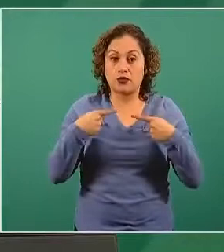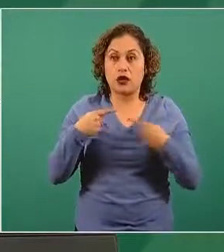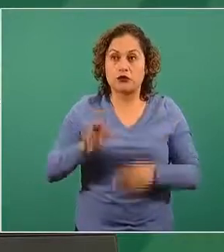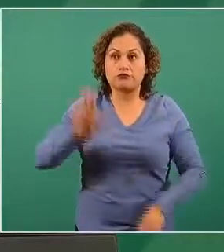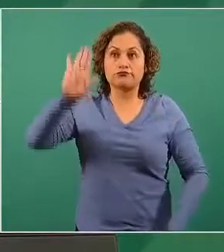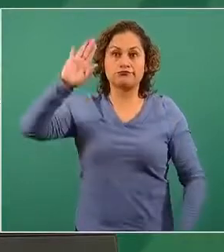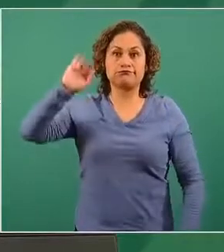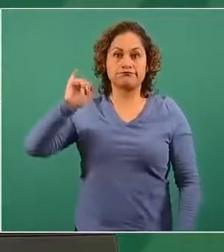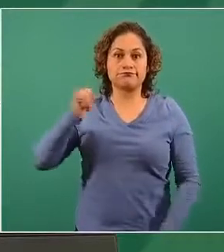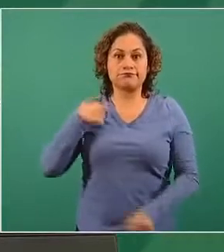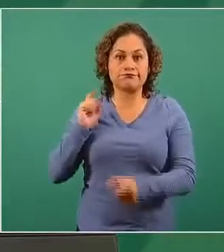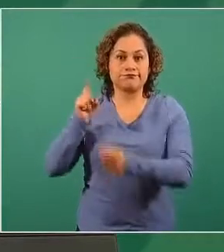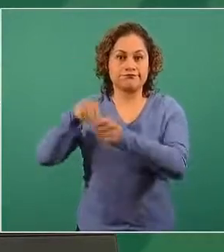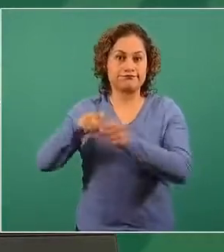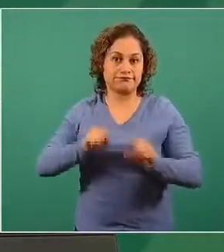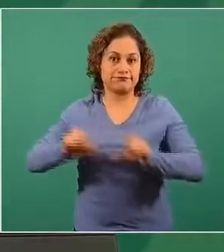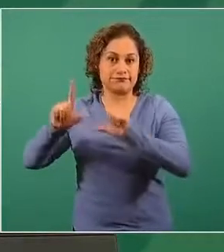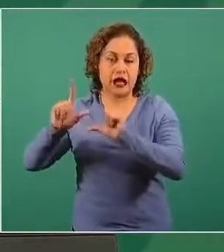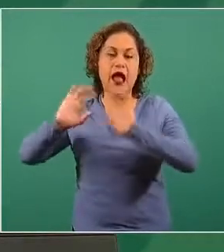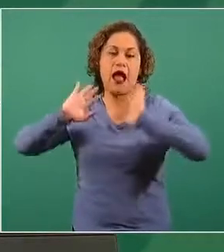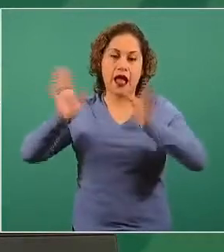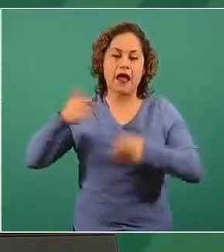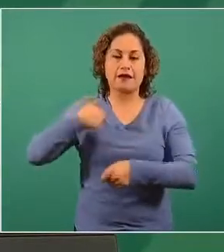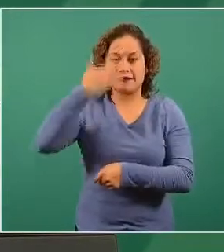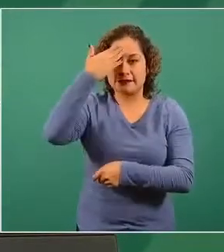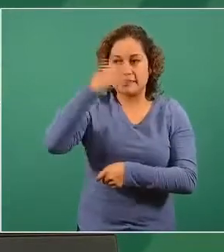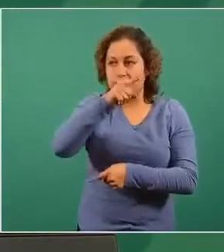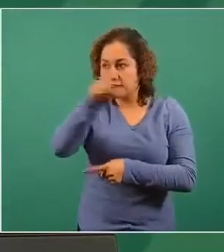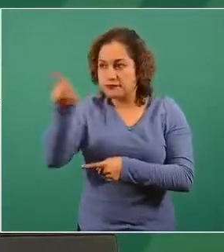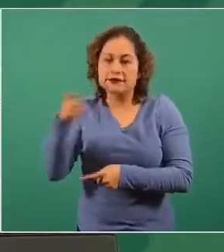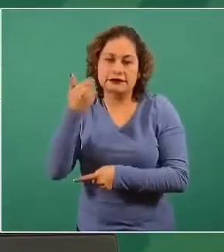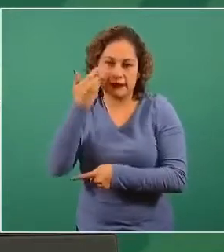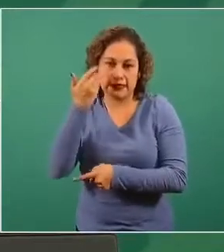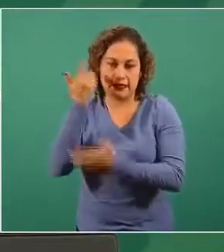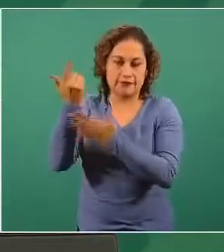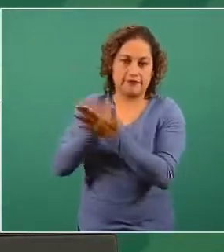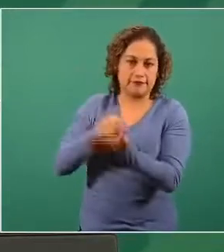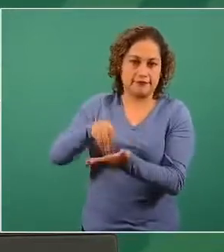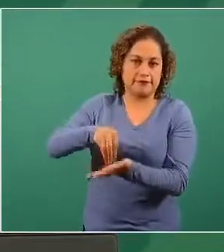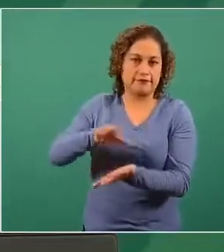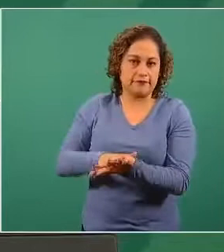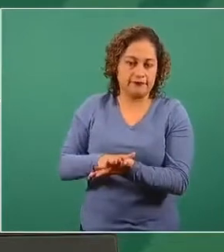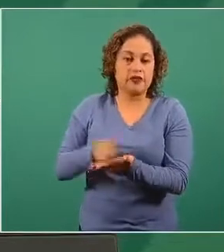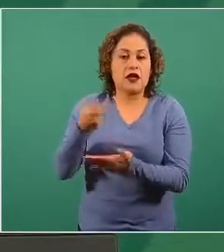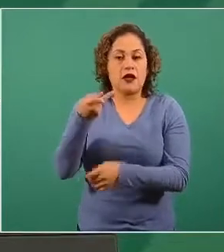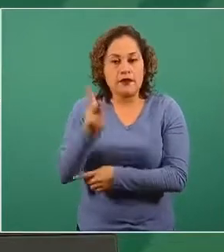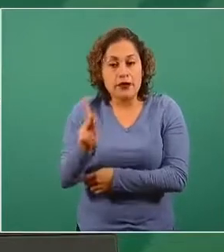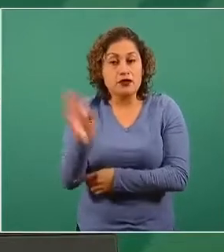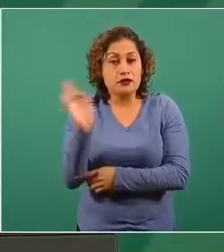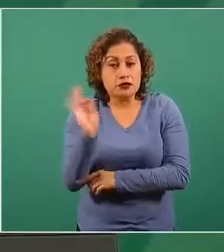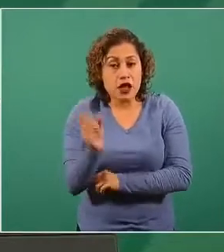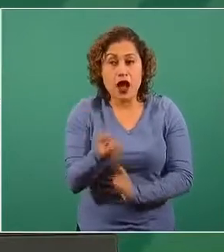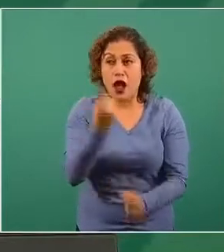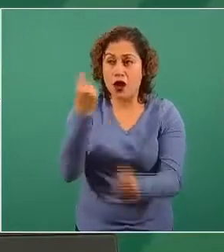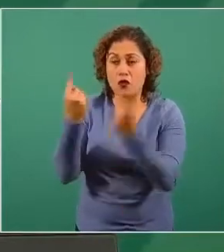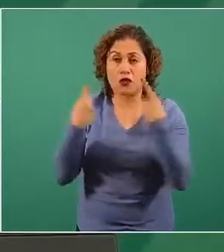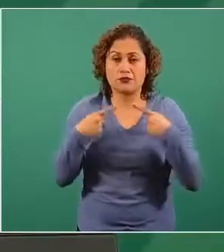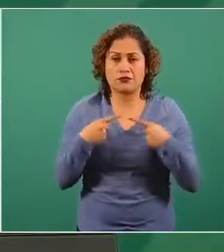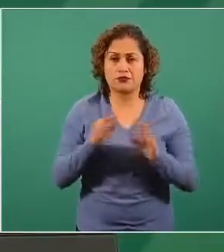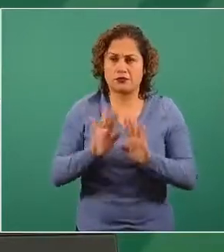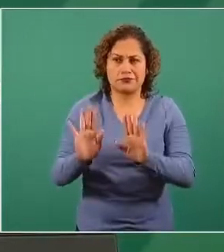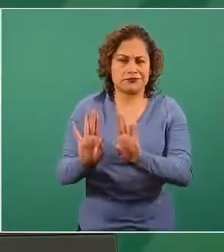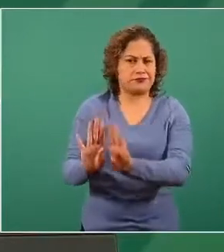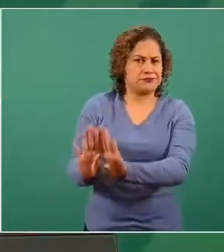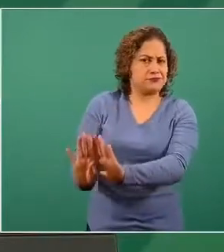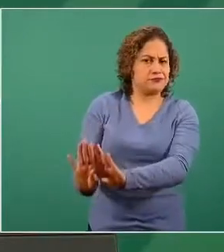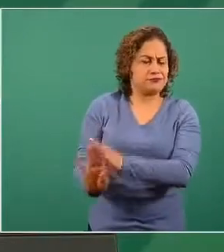tener estrategias de comunicación con las personas que tengan aún un poco de temor de aplicarse la vacuna,